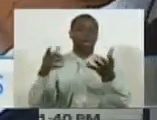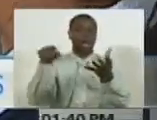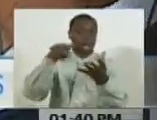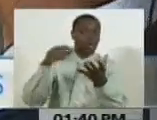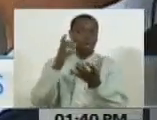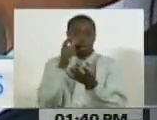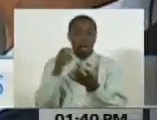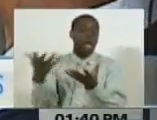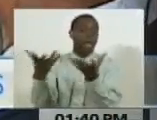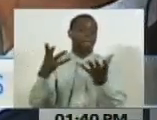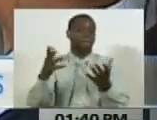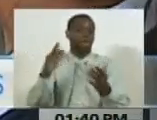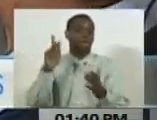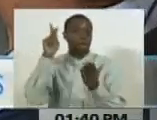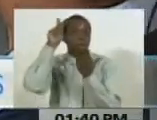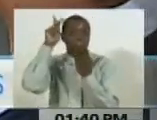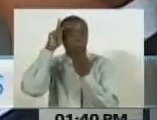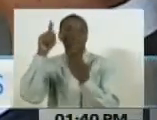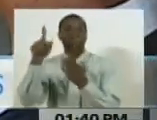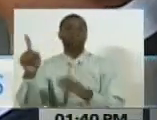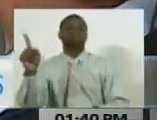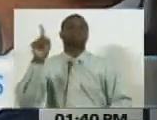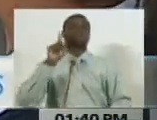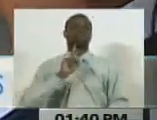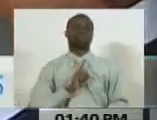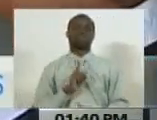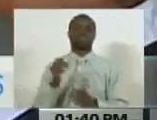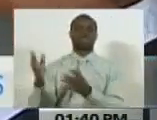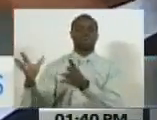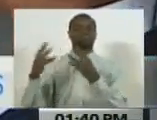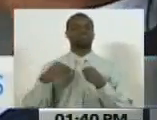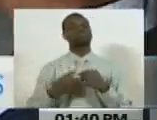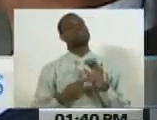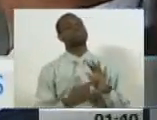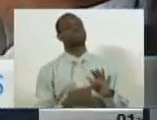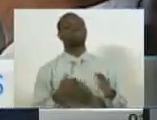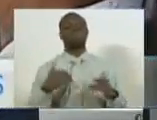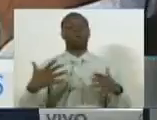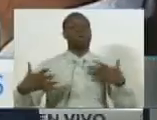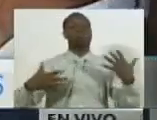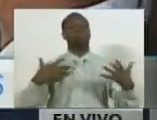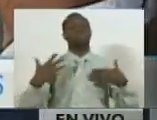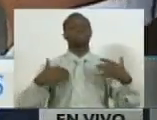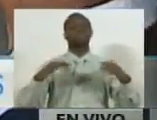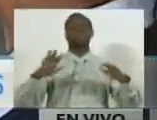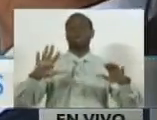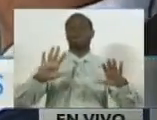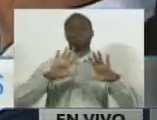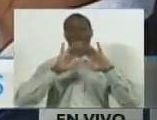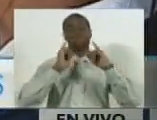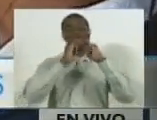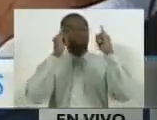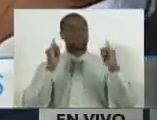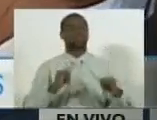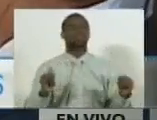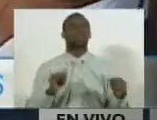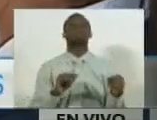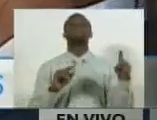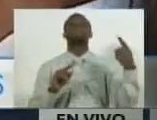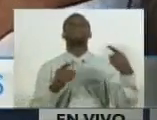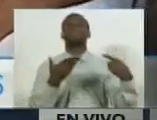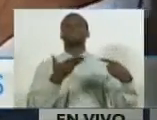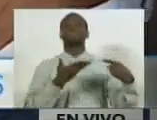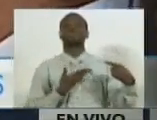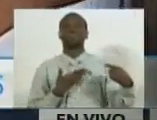representación de allá de mis pueblos. Me siento gozosa y alegre. El primer regalo fue